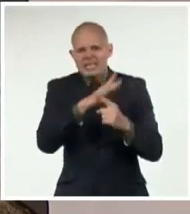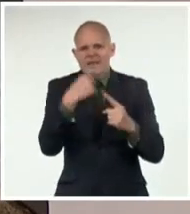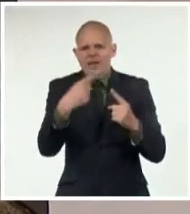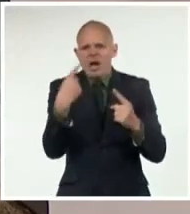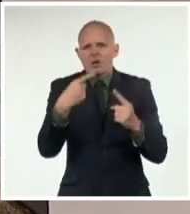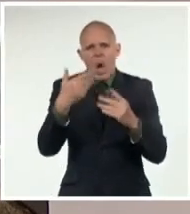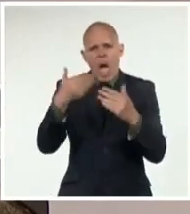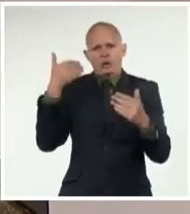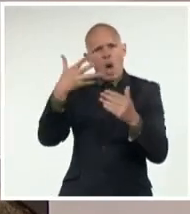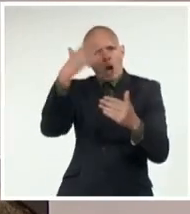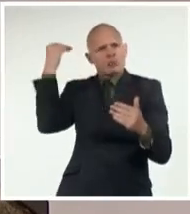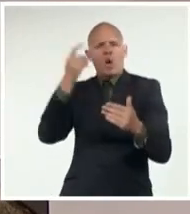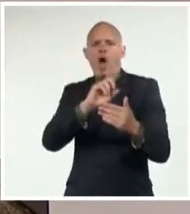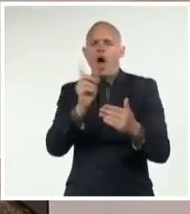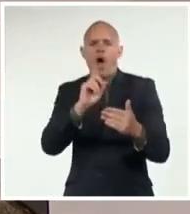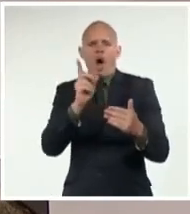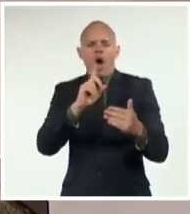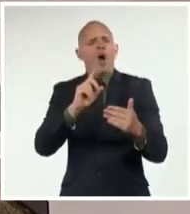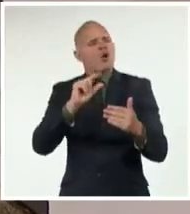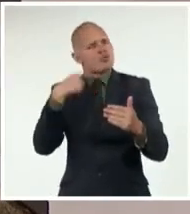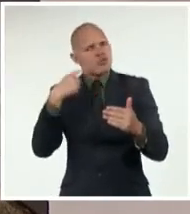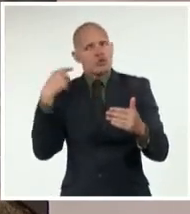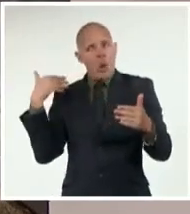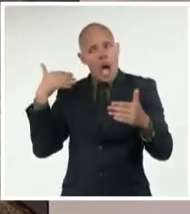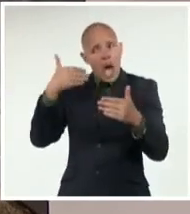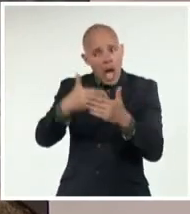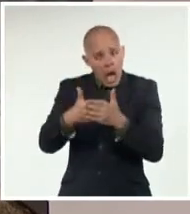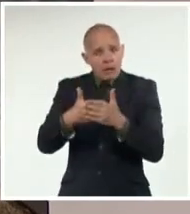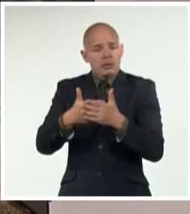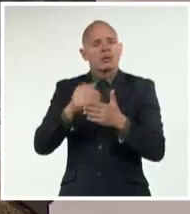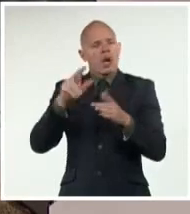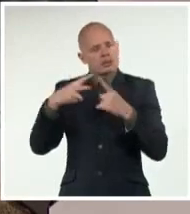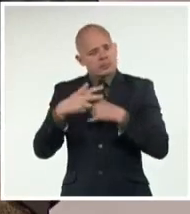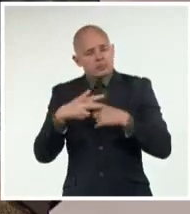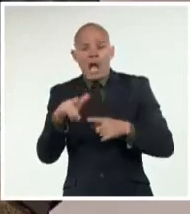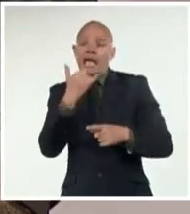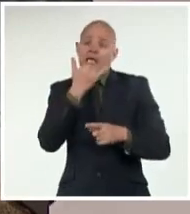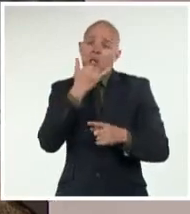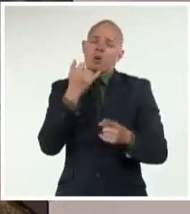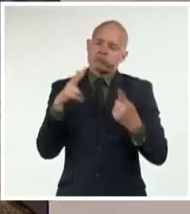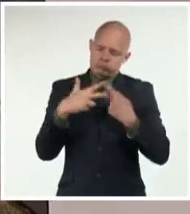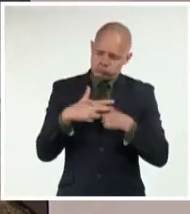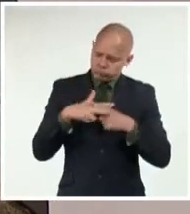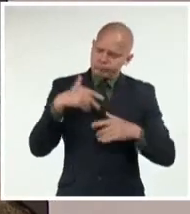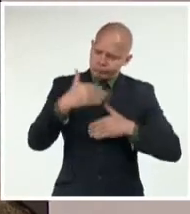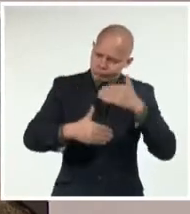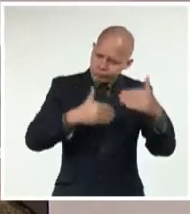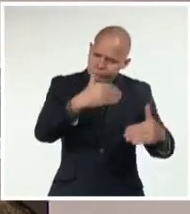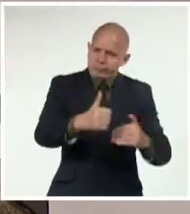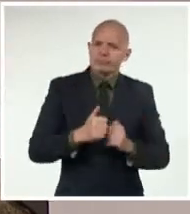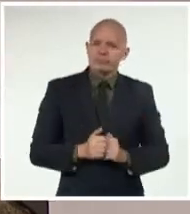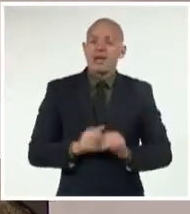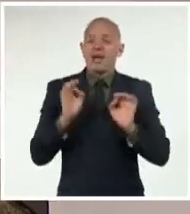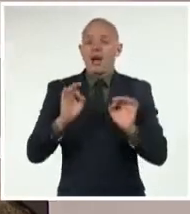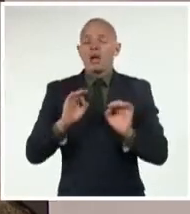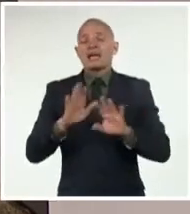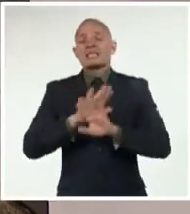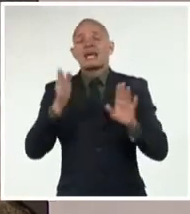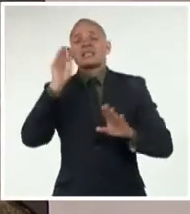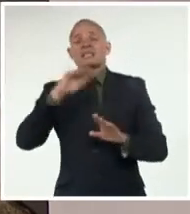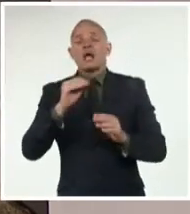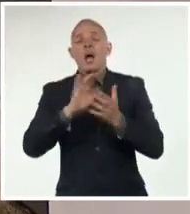alimenta, construye y avanza en ella. El marxismo es ciencia y estamos